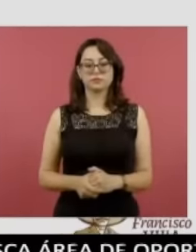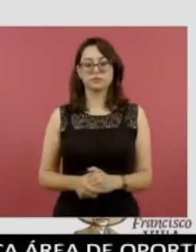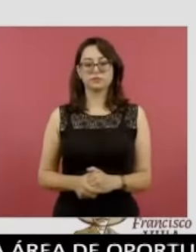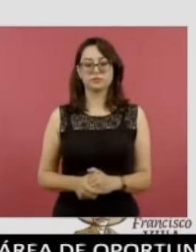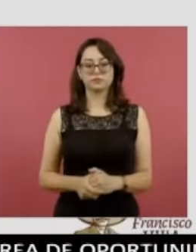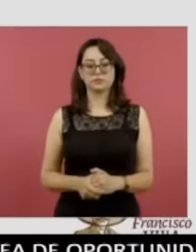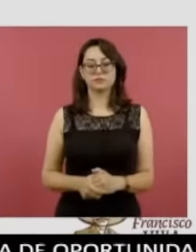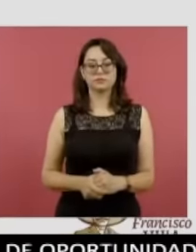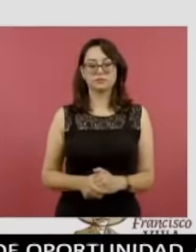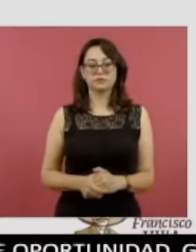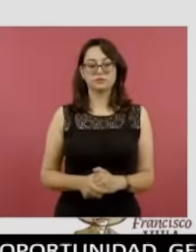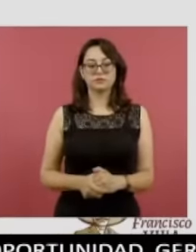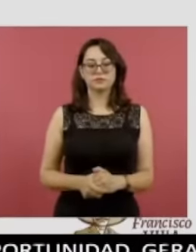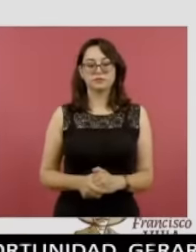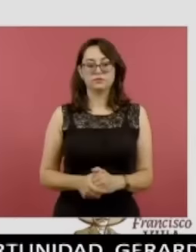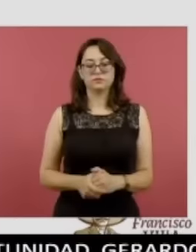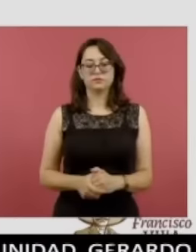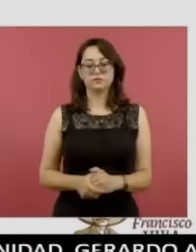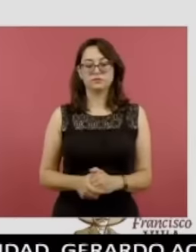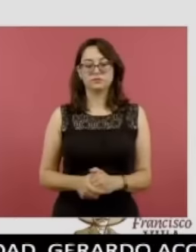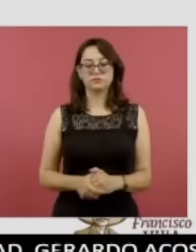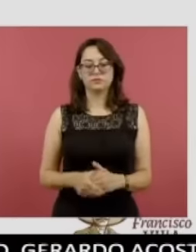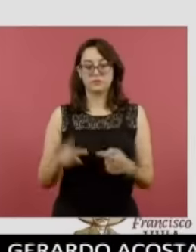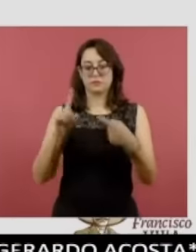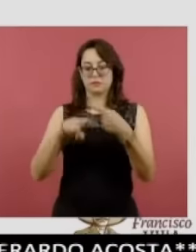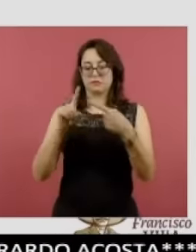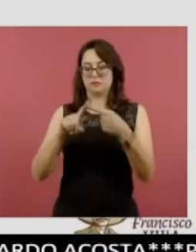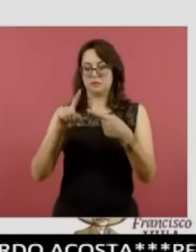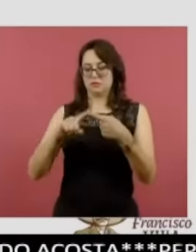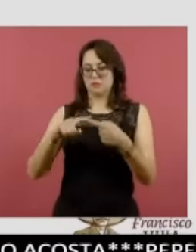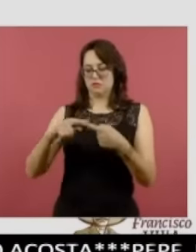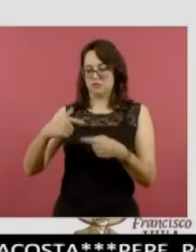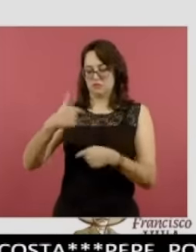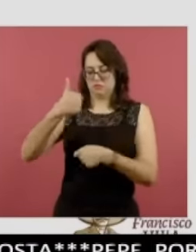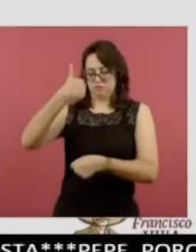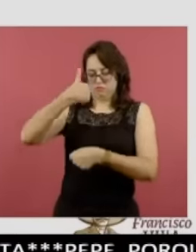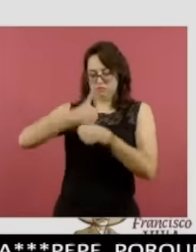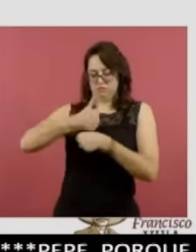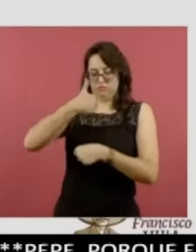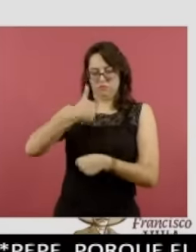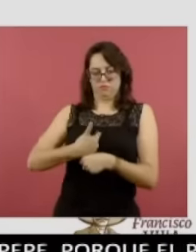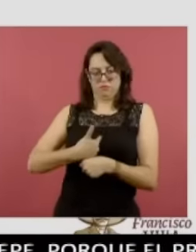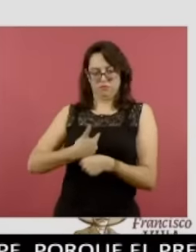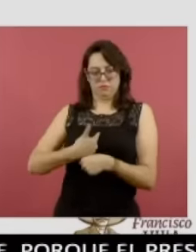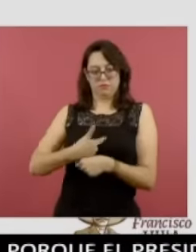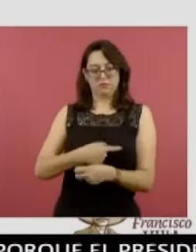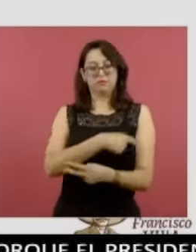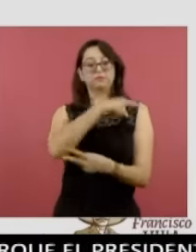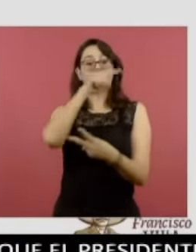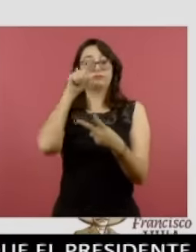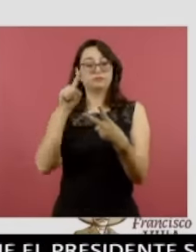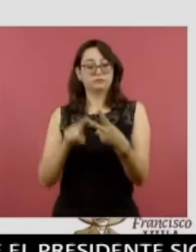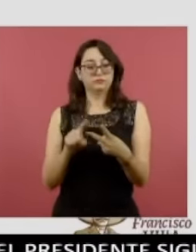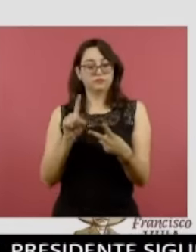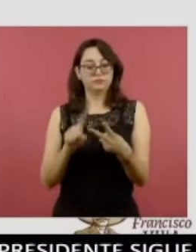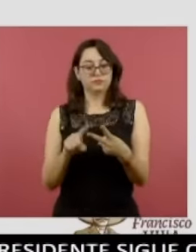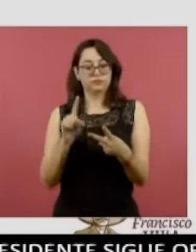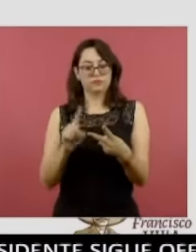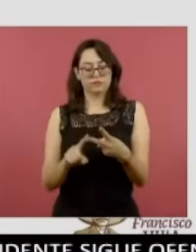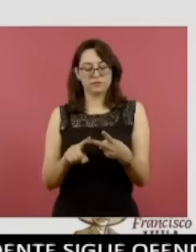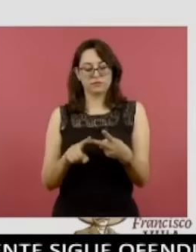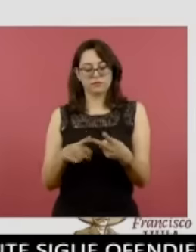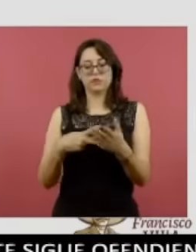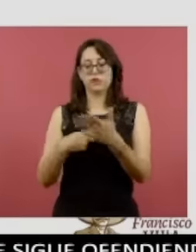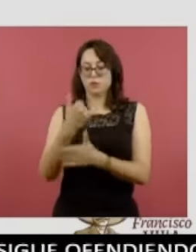a los libros También estuvo Ana Laura Gallardo ella es académica del instituto de investigaciones sobre la universidad y la educación